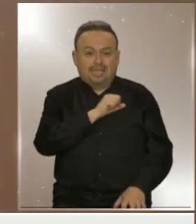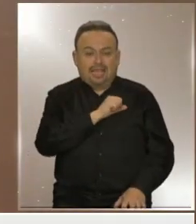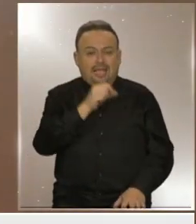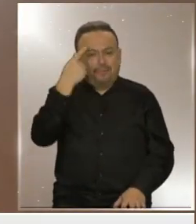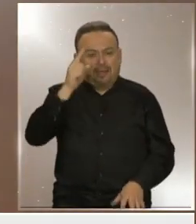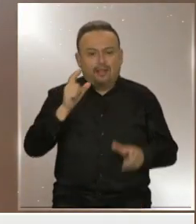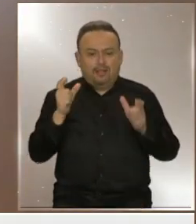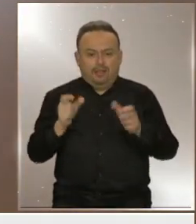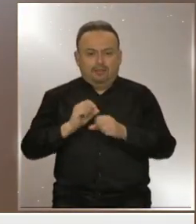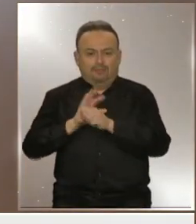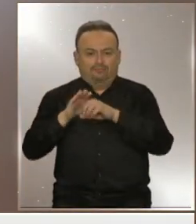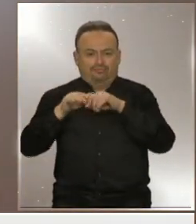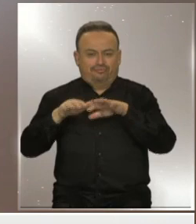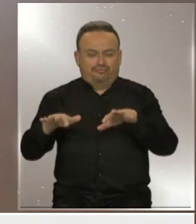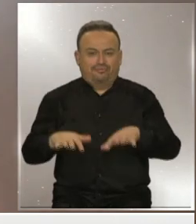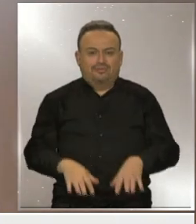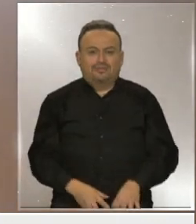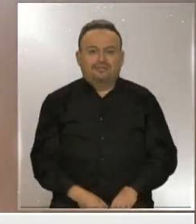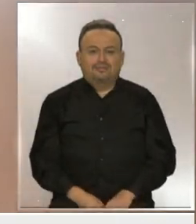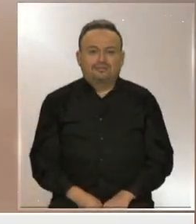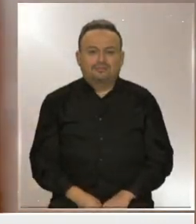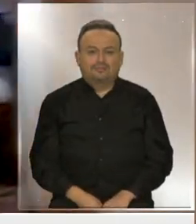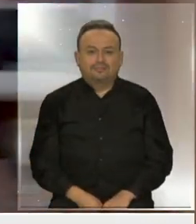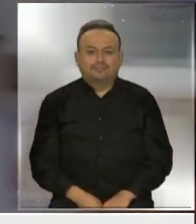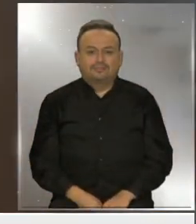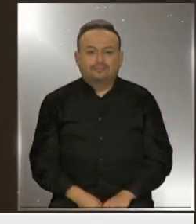para controlar esta pandemia.